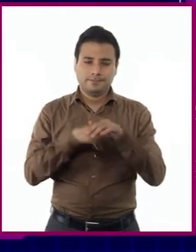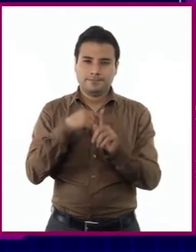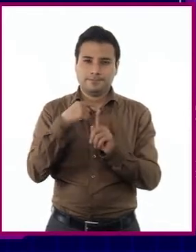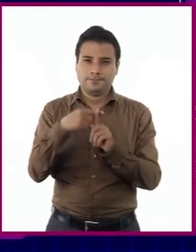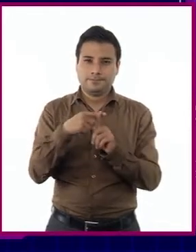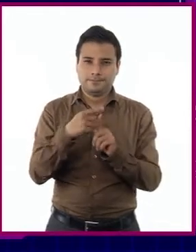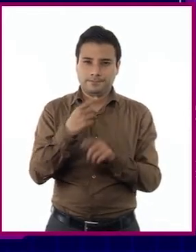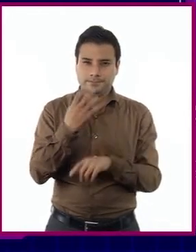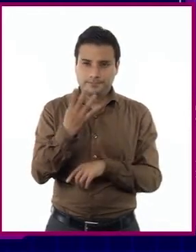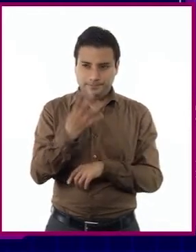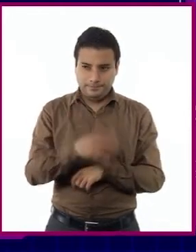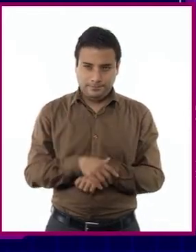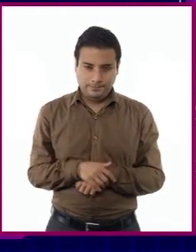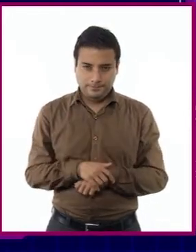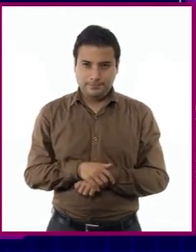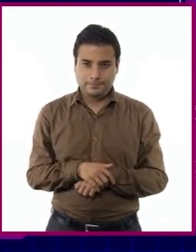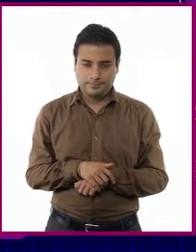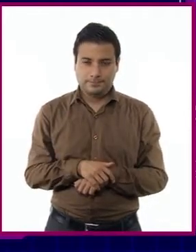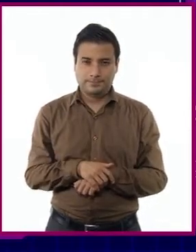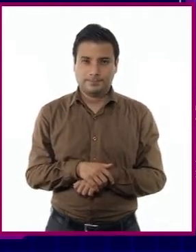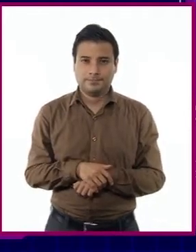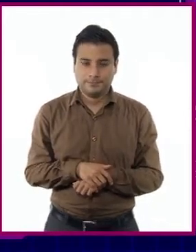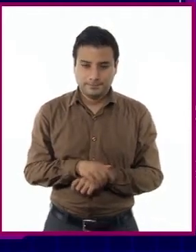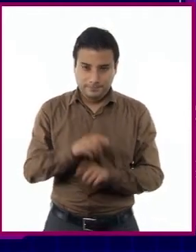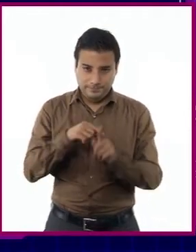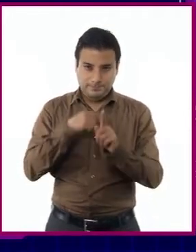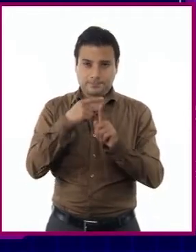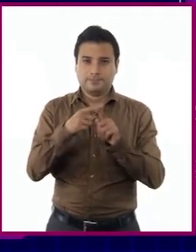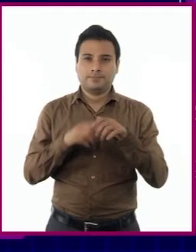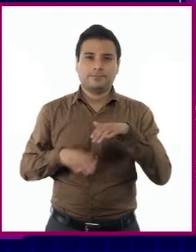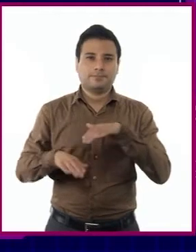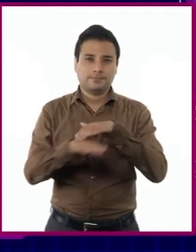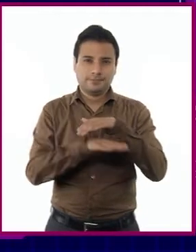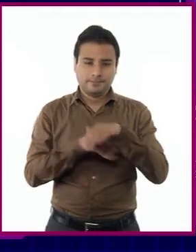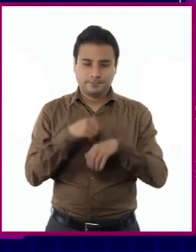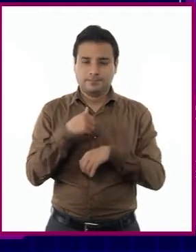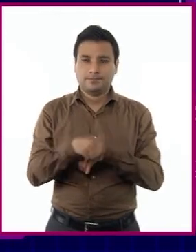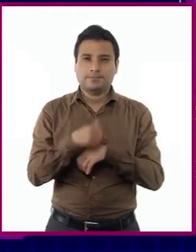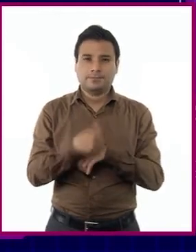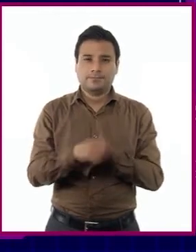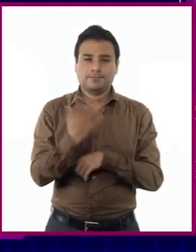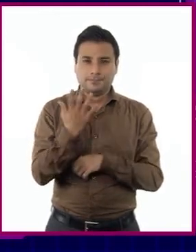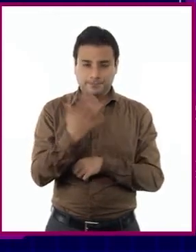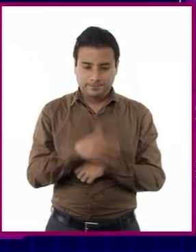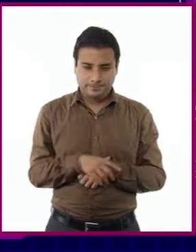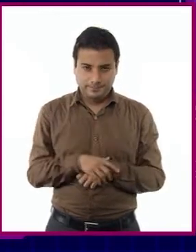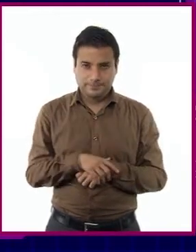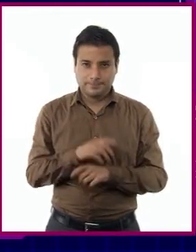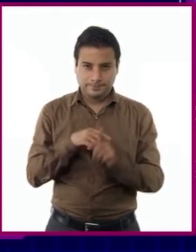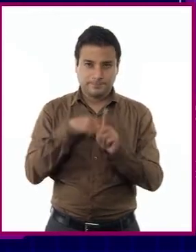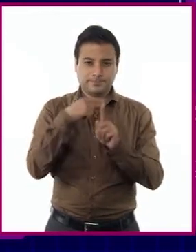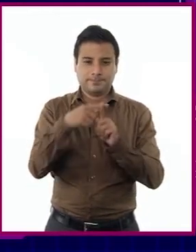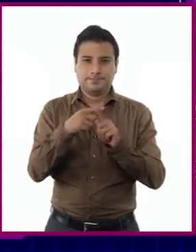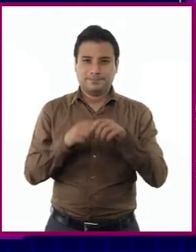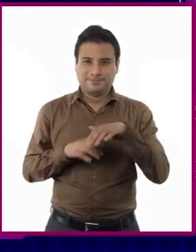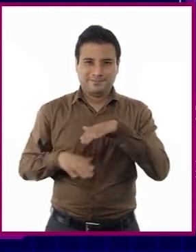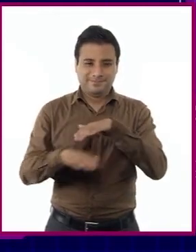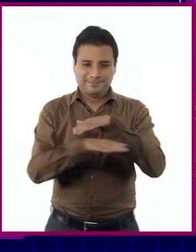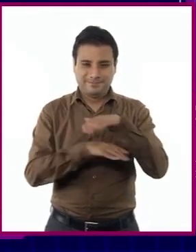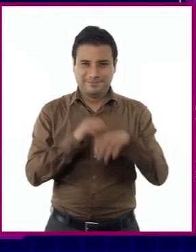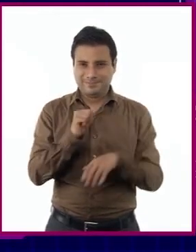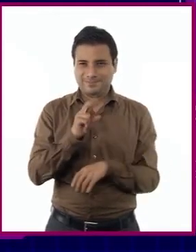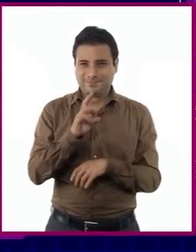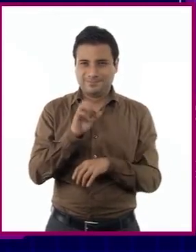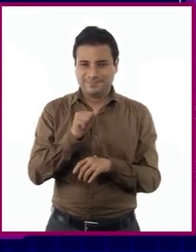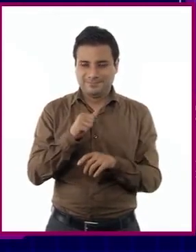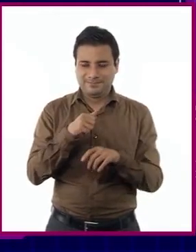número cuatro y más el área de la base número cinco más el área de la base